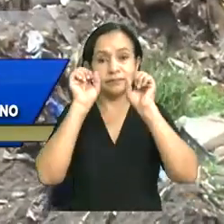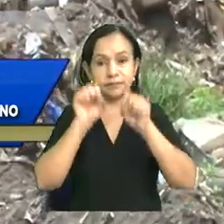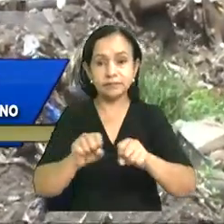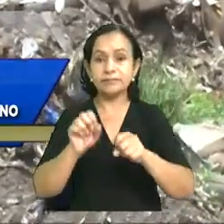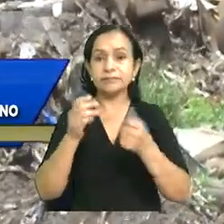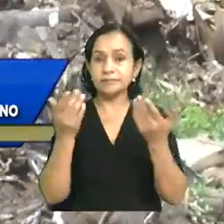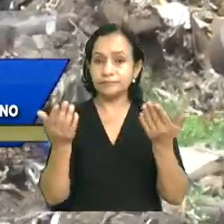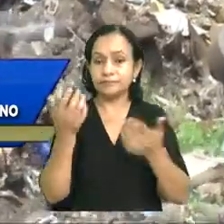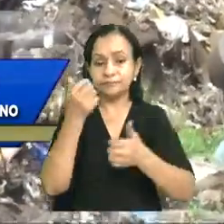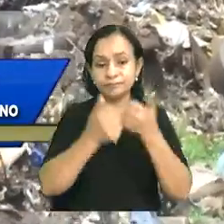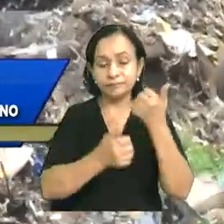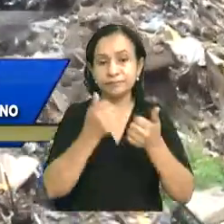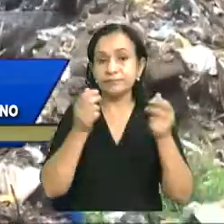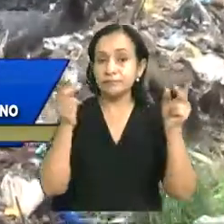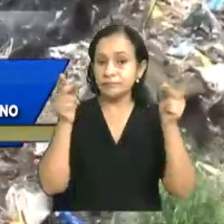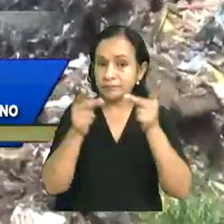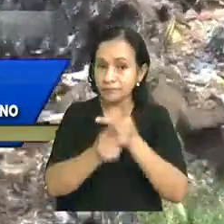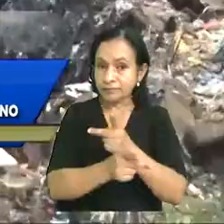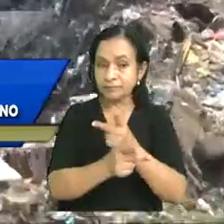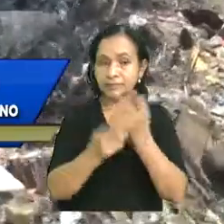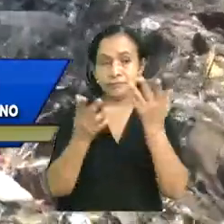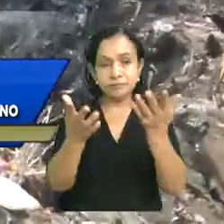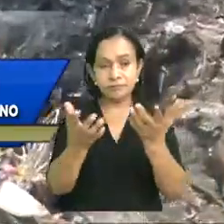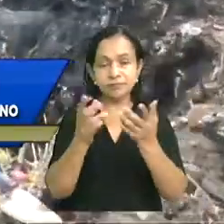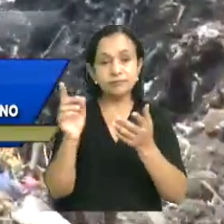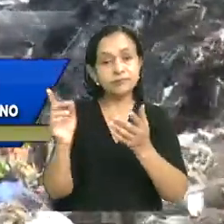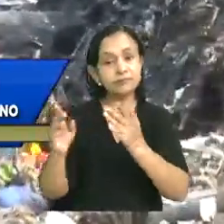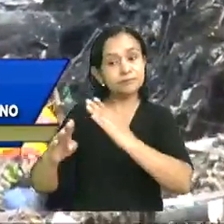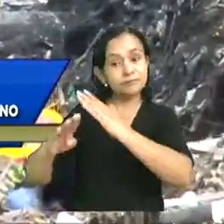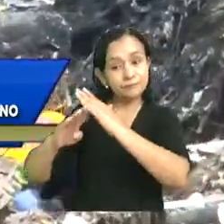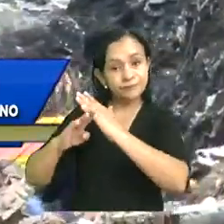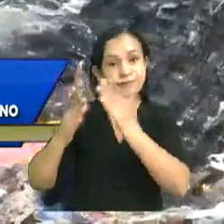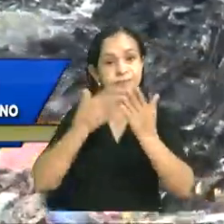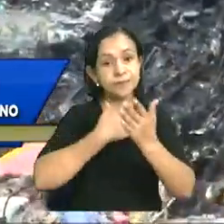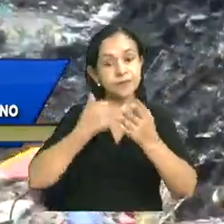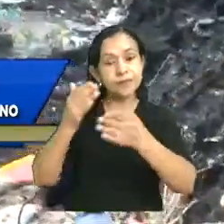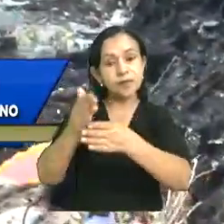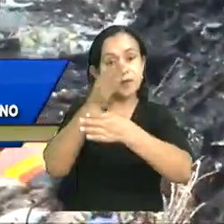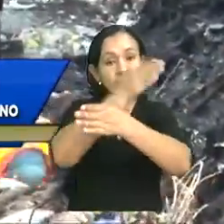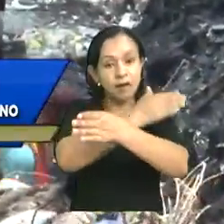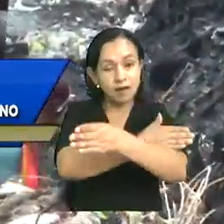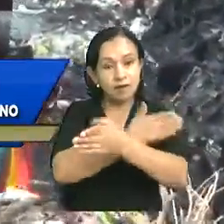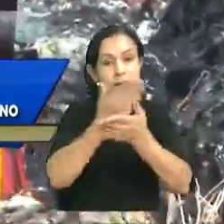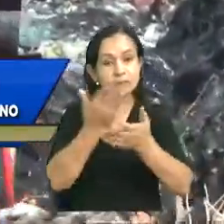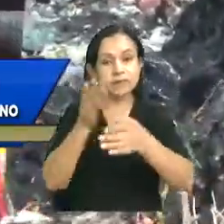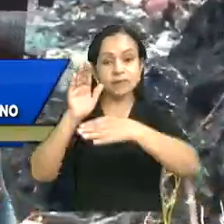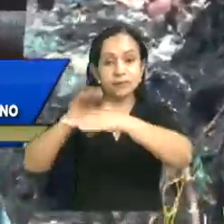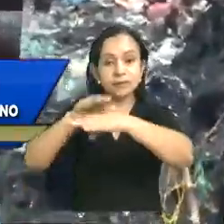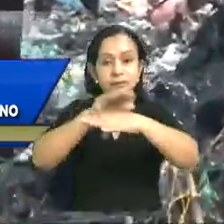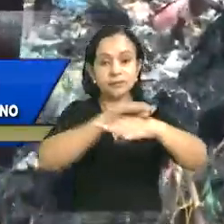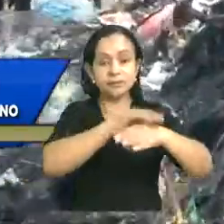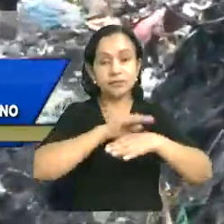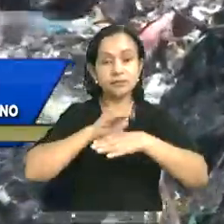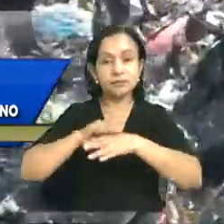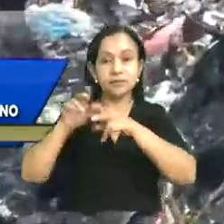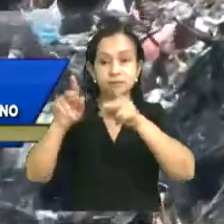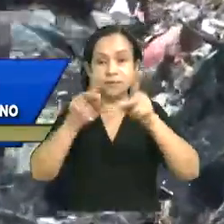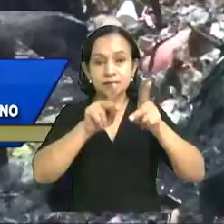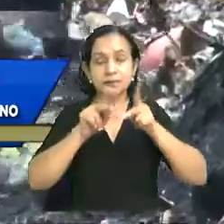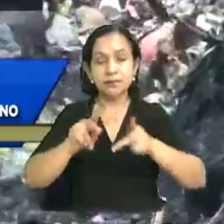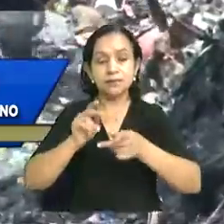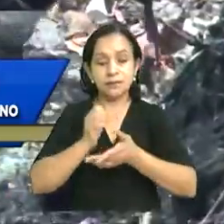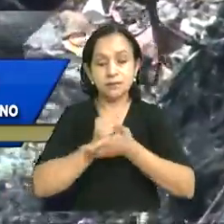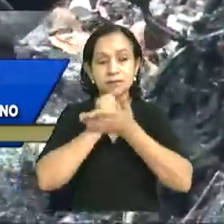tener problemas graves y eso es lo que queremos evitar. Entonces un llamado también, ¿verdad?, a la conciencia y